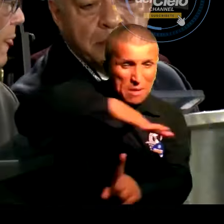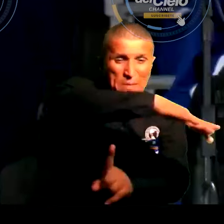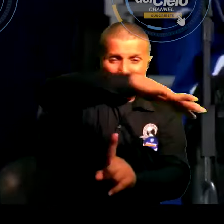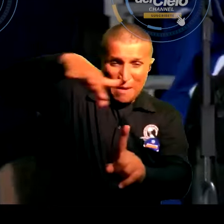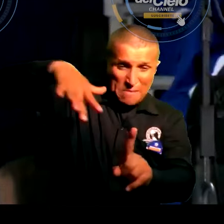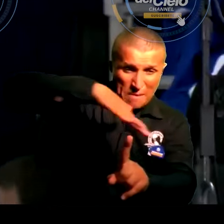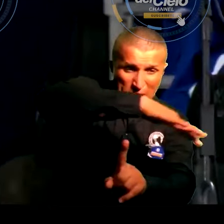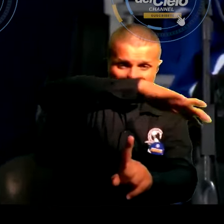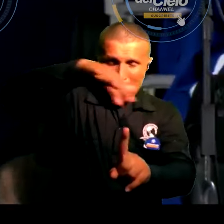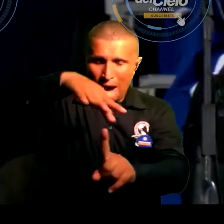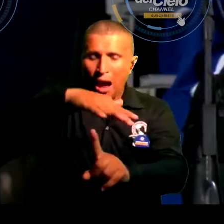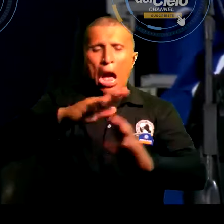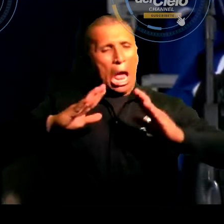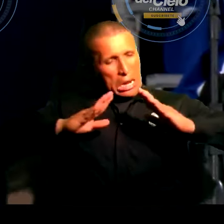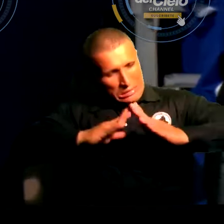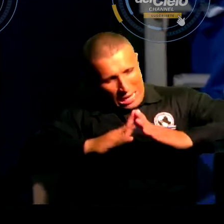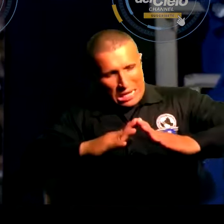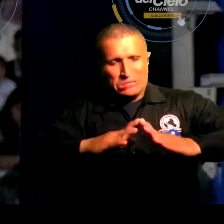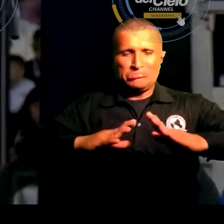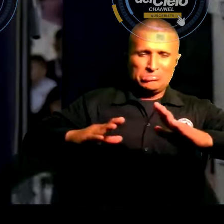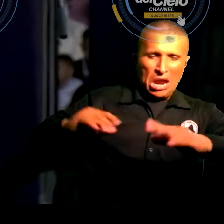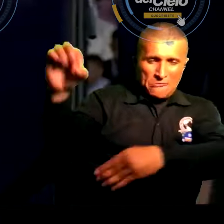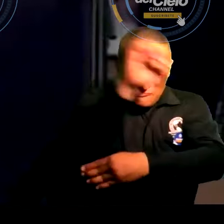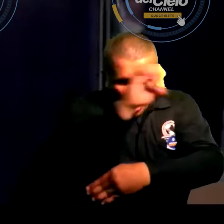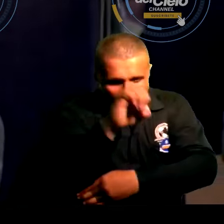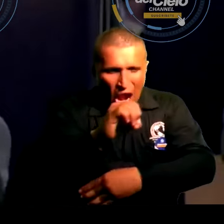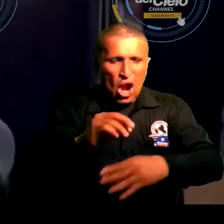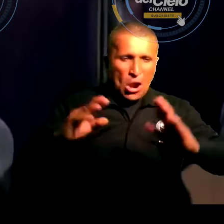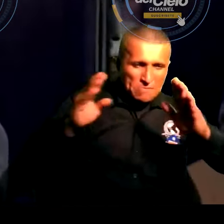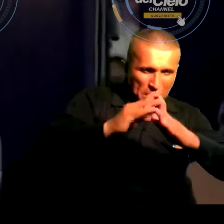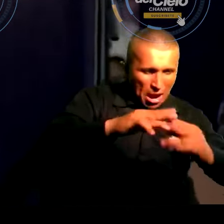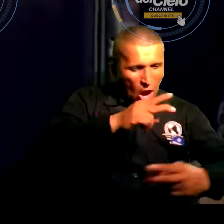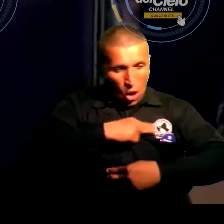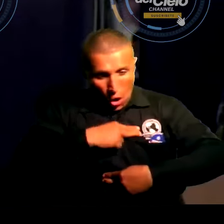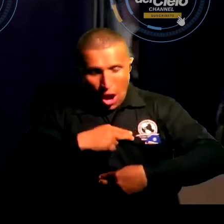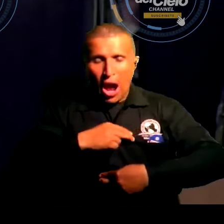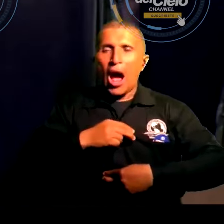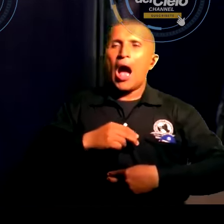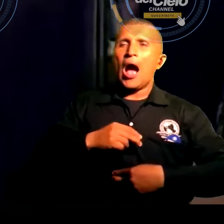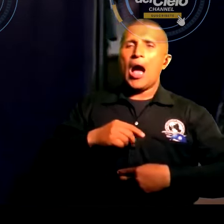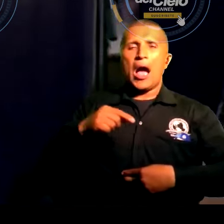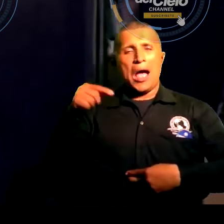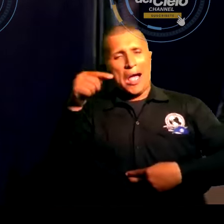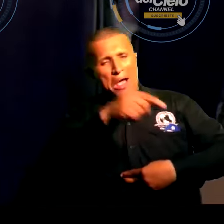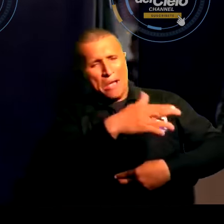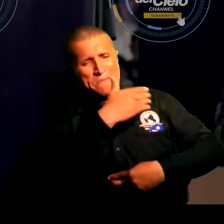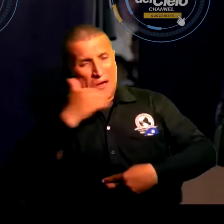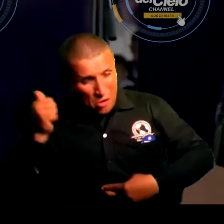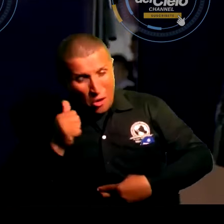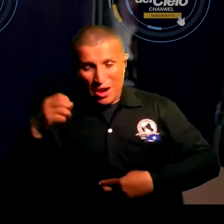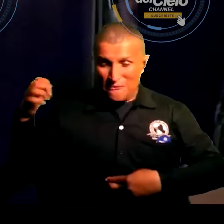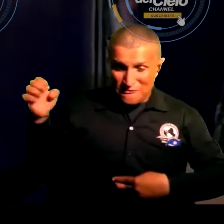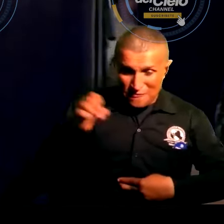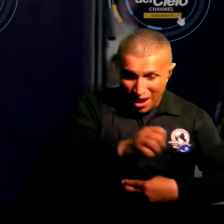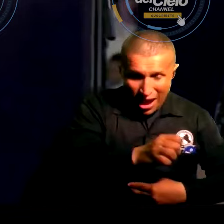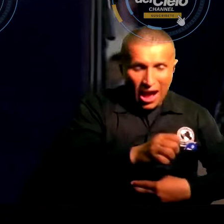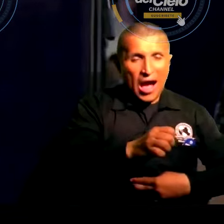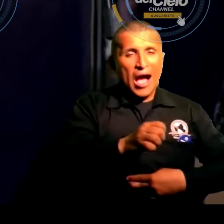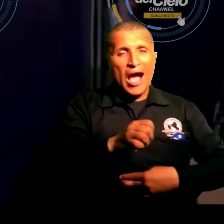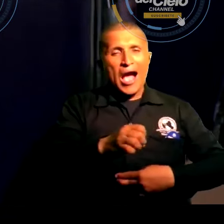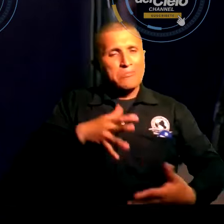bienes materiales. El evangelio, según esta visión, te tiene que